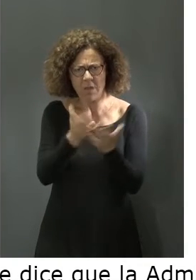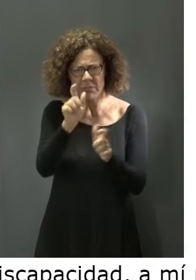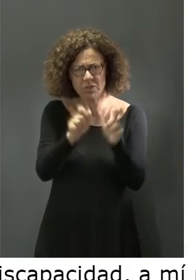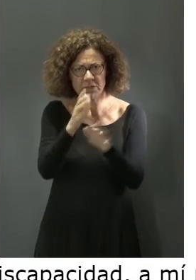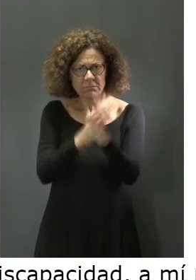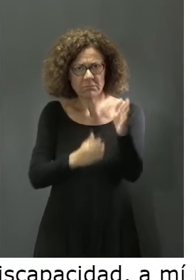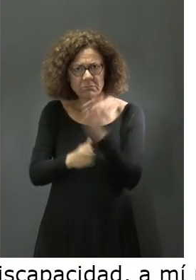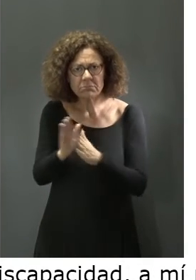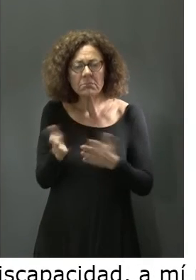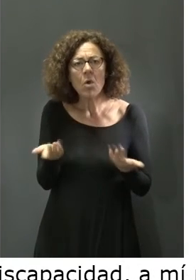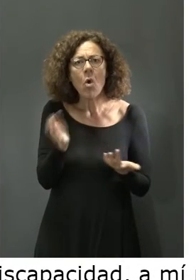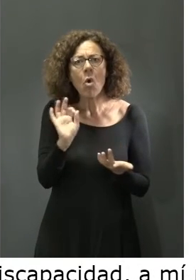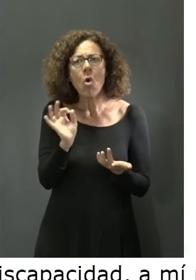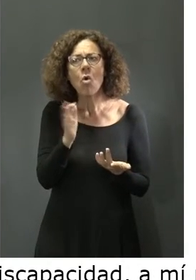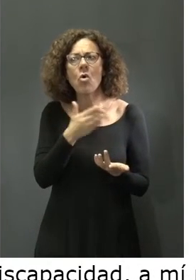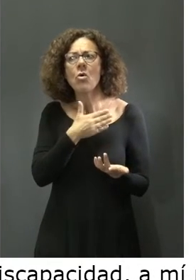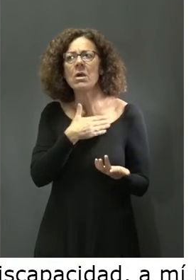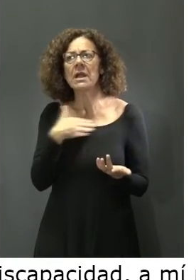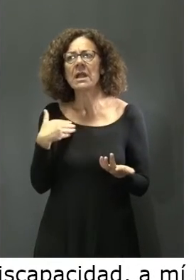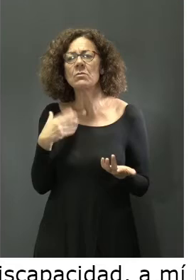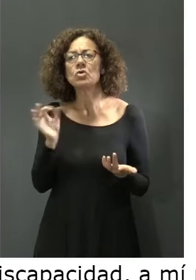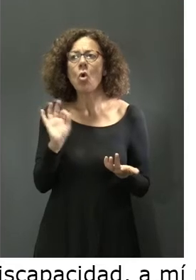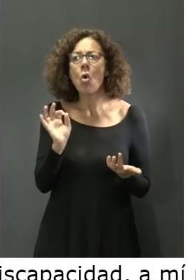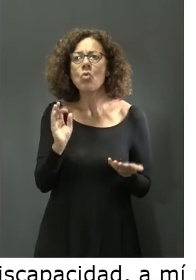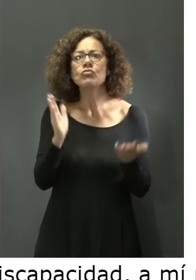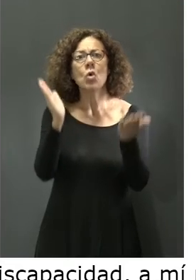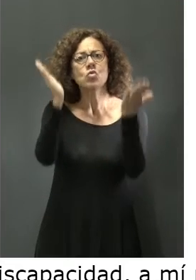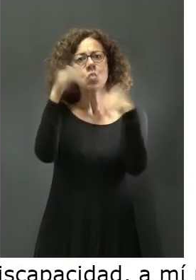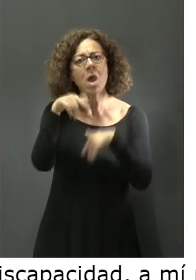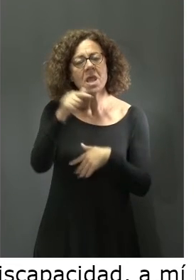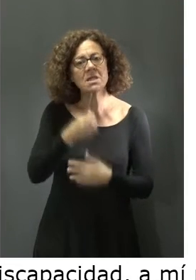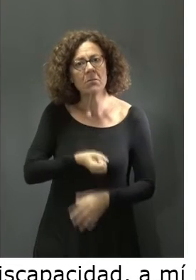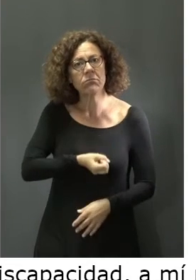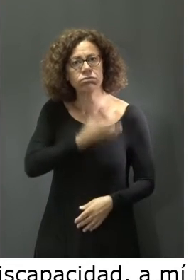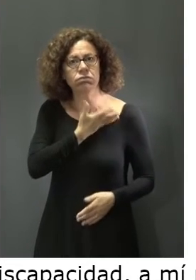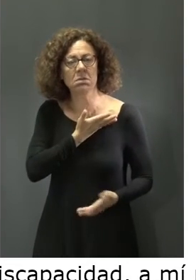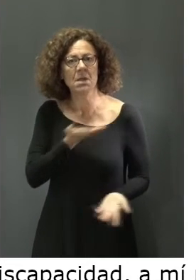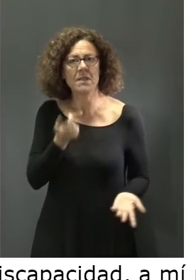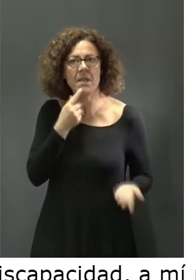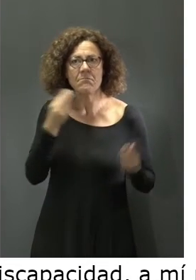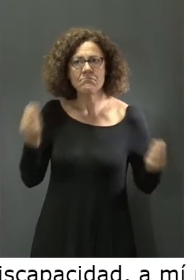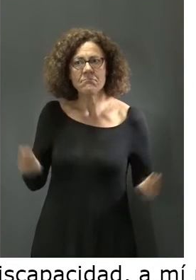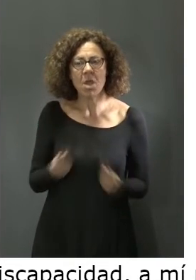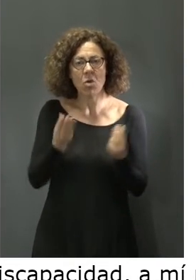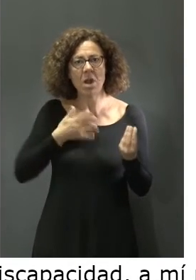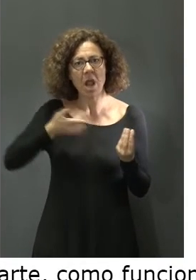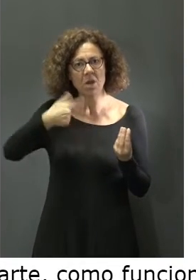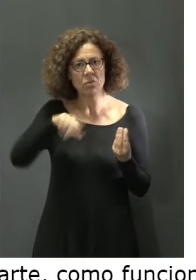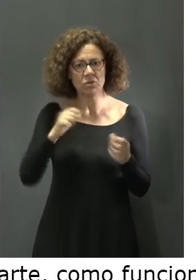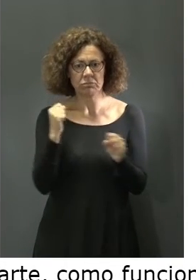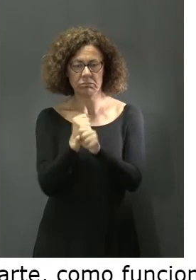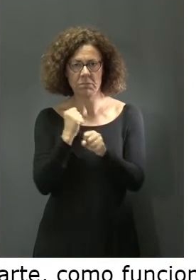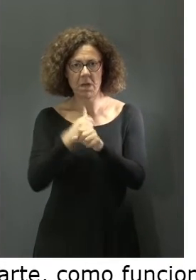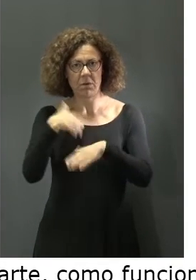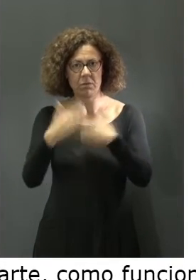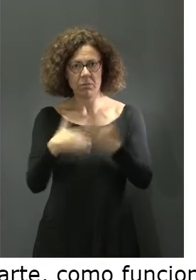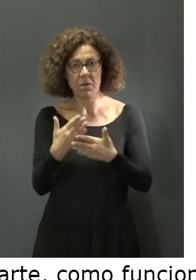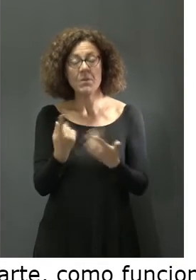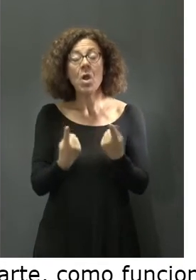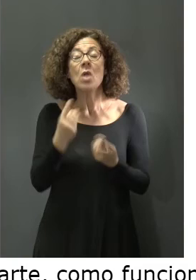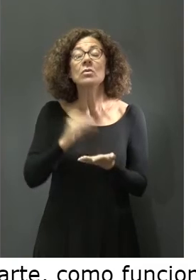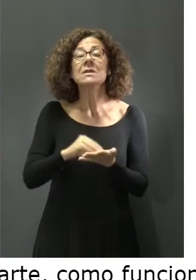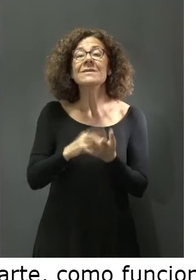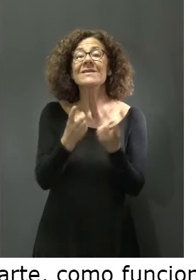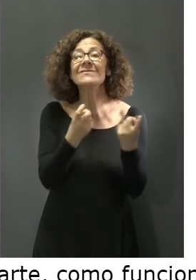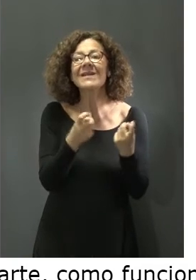o queramos o no tengamos esa vocación de excelencia y de mejorar en nuestro ejercicio cotidiano. Lo que a veces nos